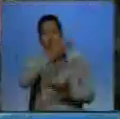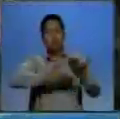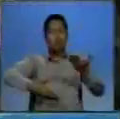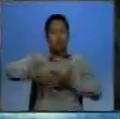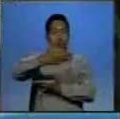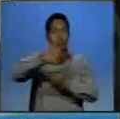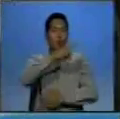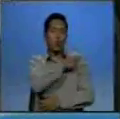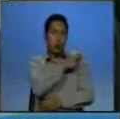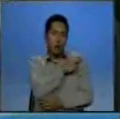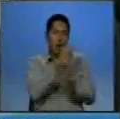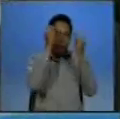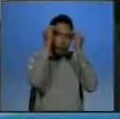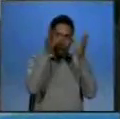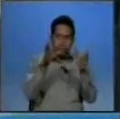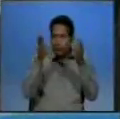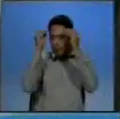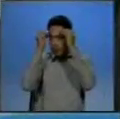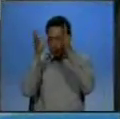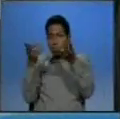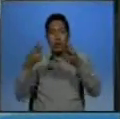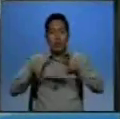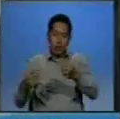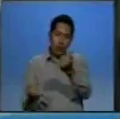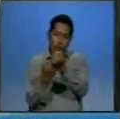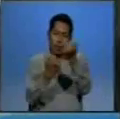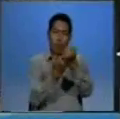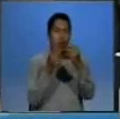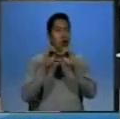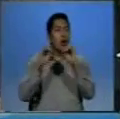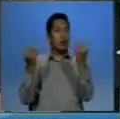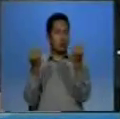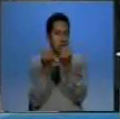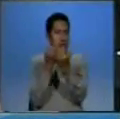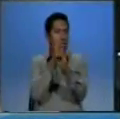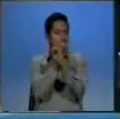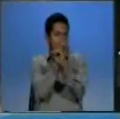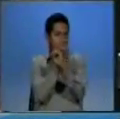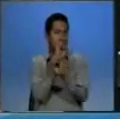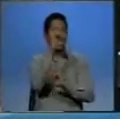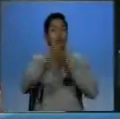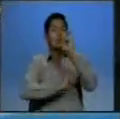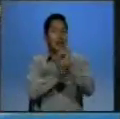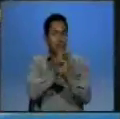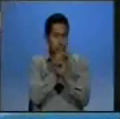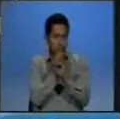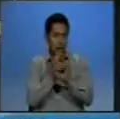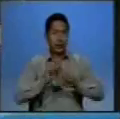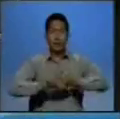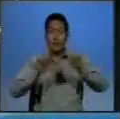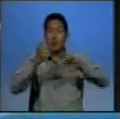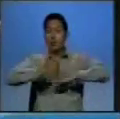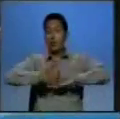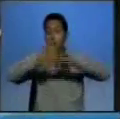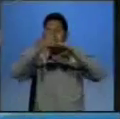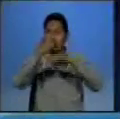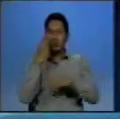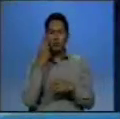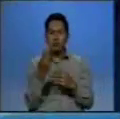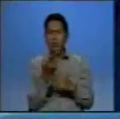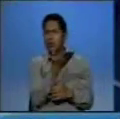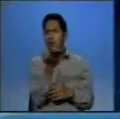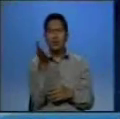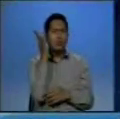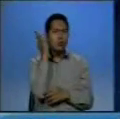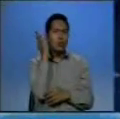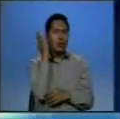en universidades de Quito y luego colaboró con varias organizaciones e institutos internacionales. Pero las autoridades identificaron a Pic